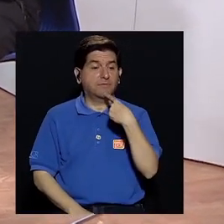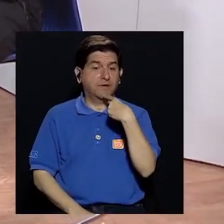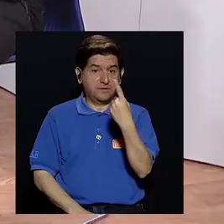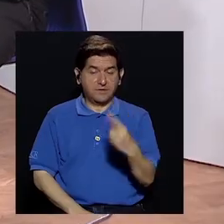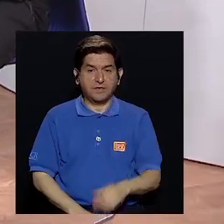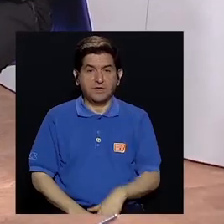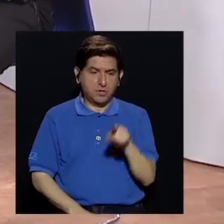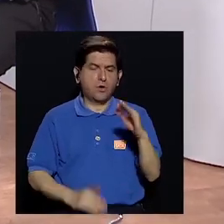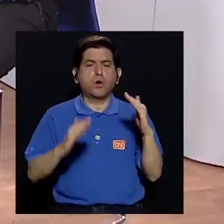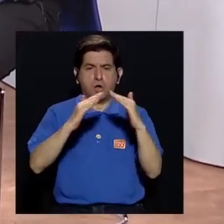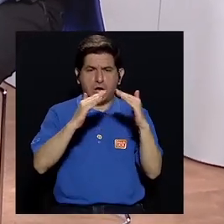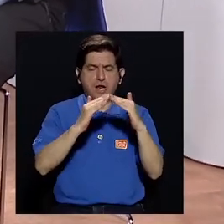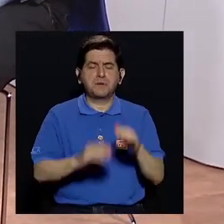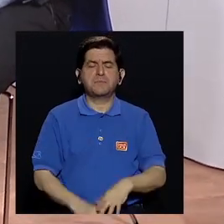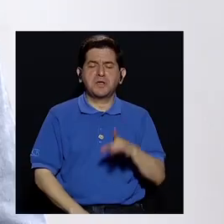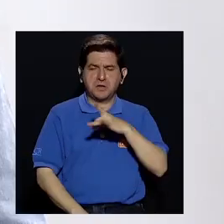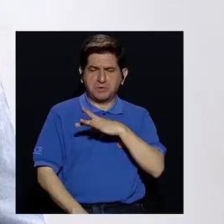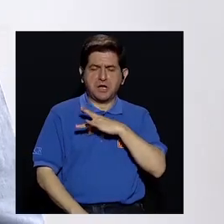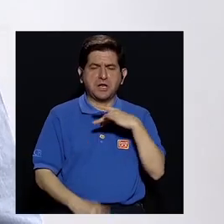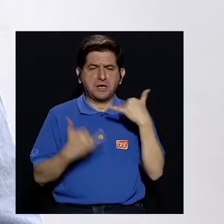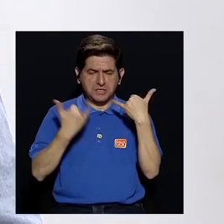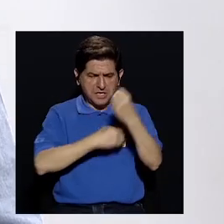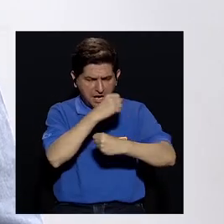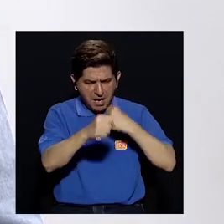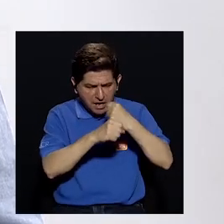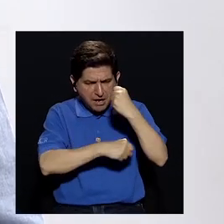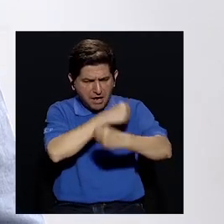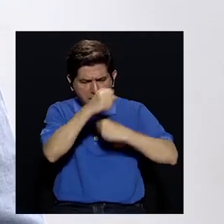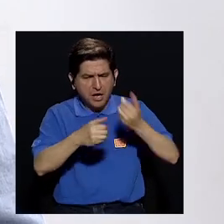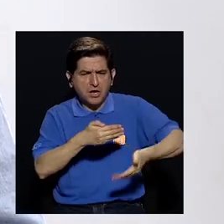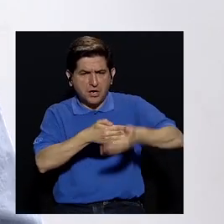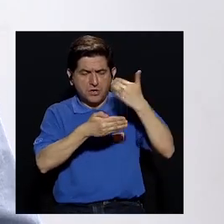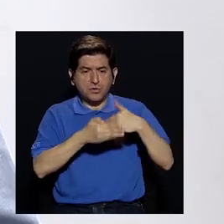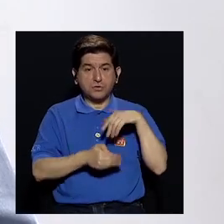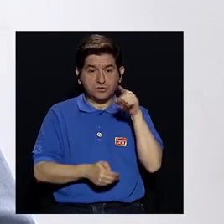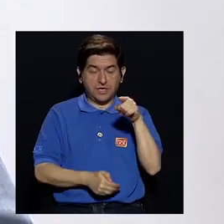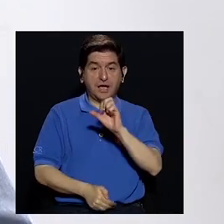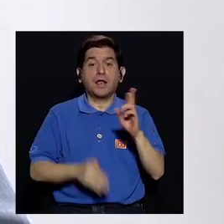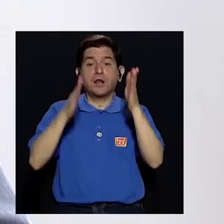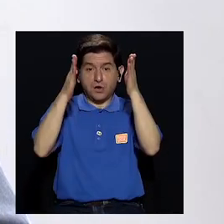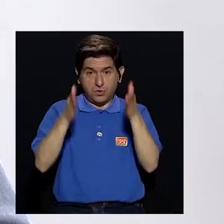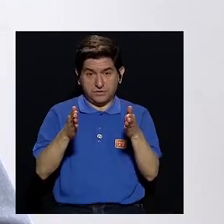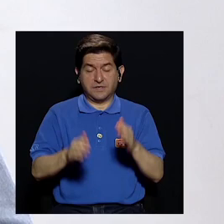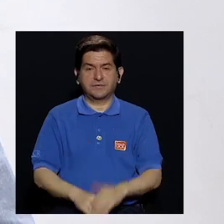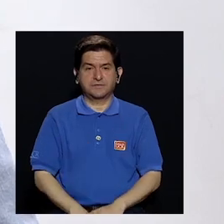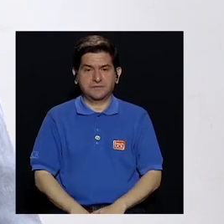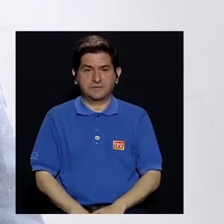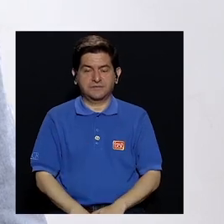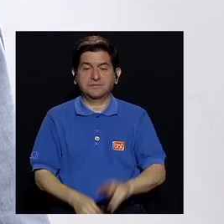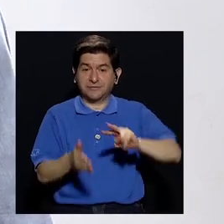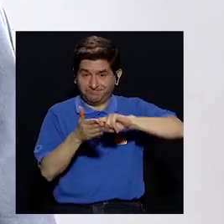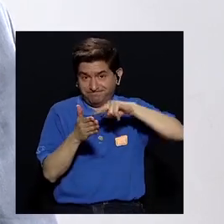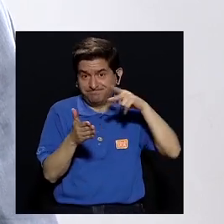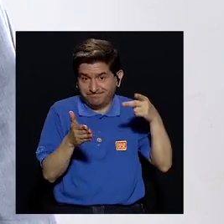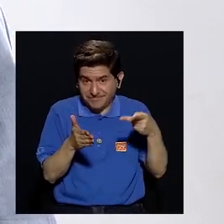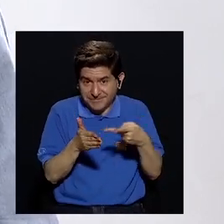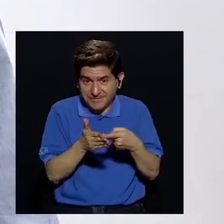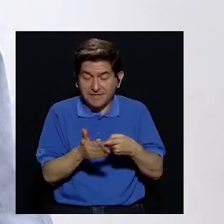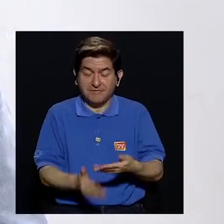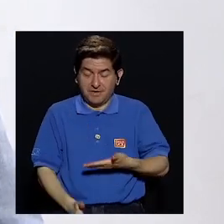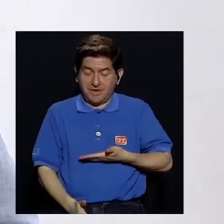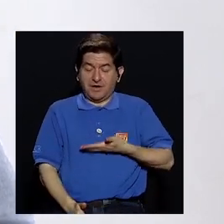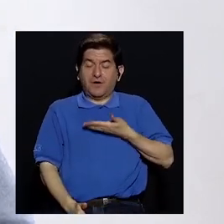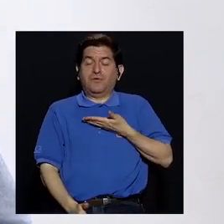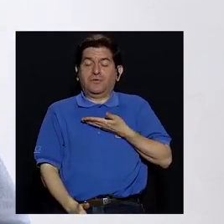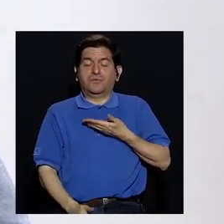que aunque vive en chile desde hace bastantes años don jorge es costarricense y eso me